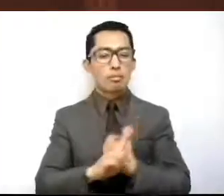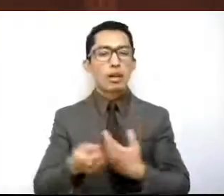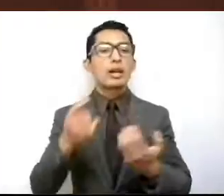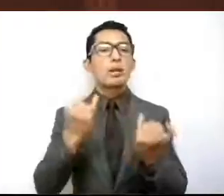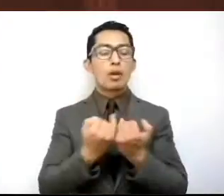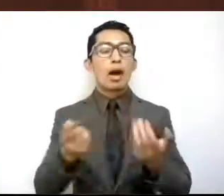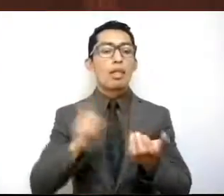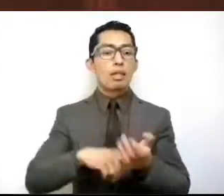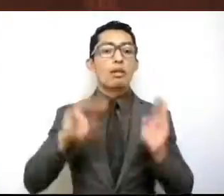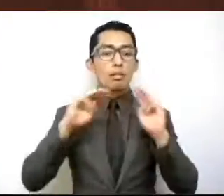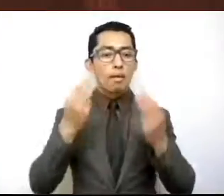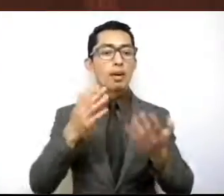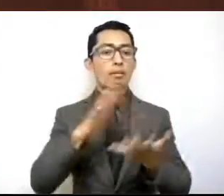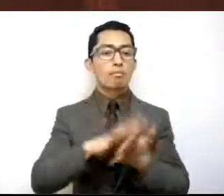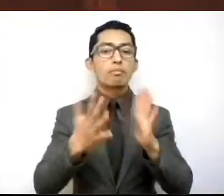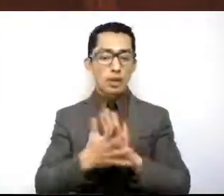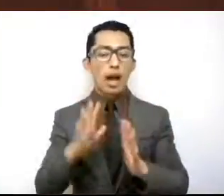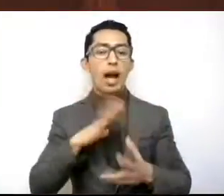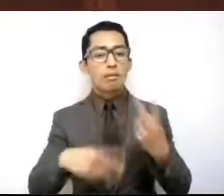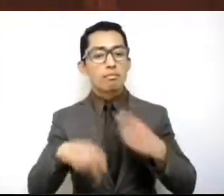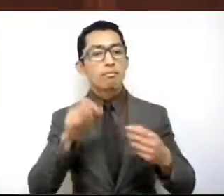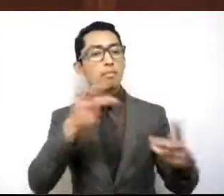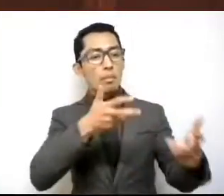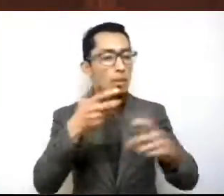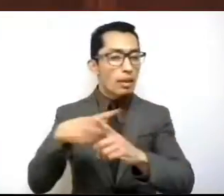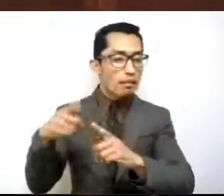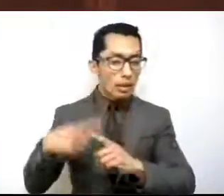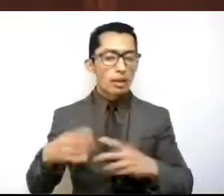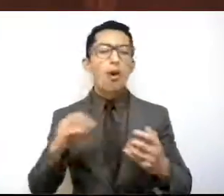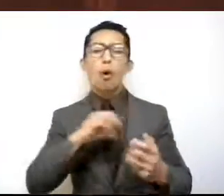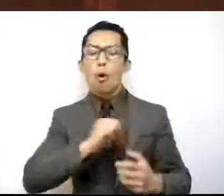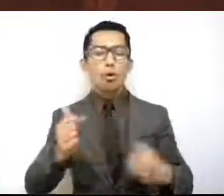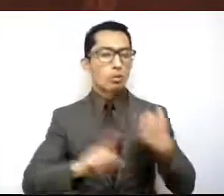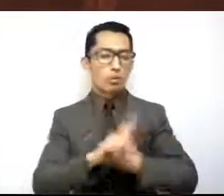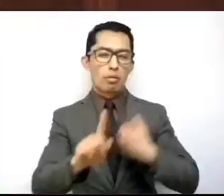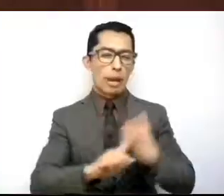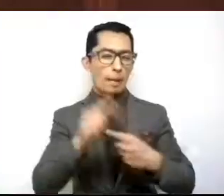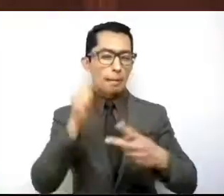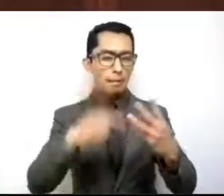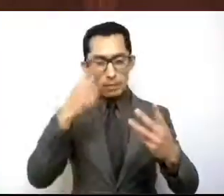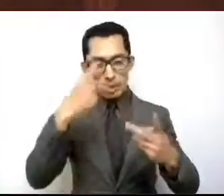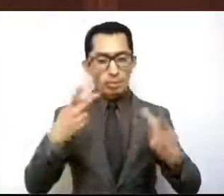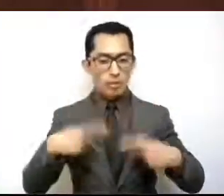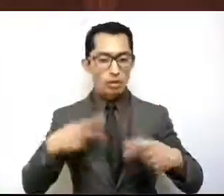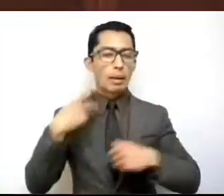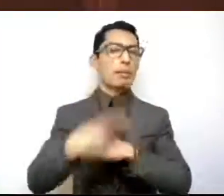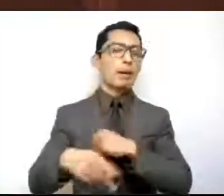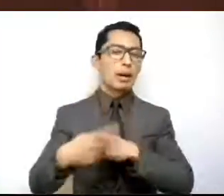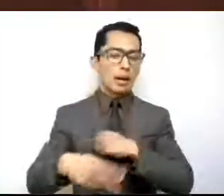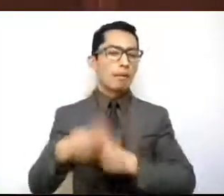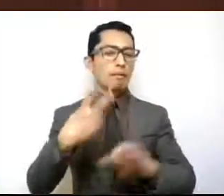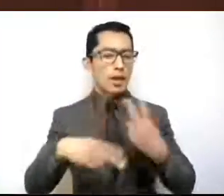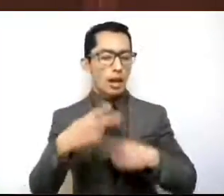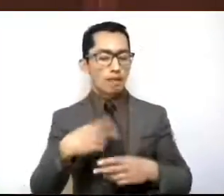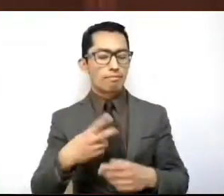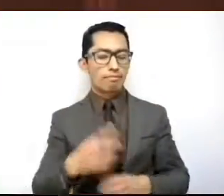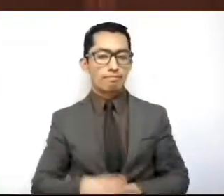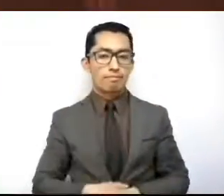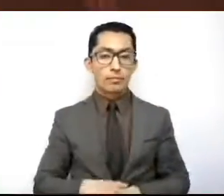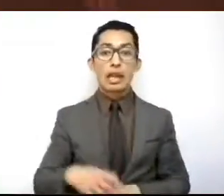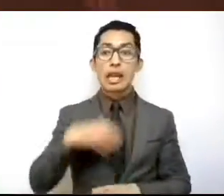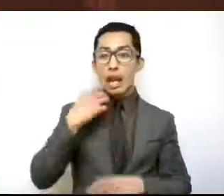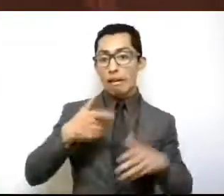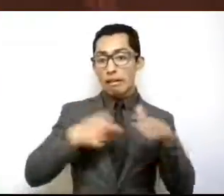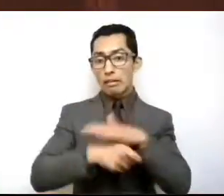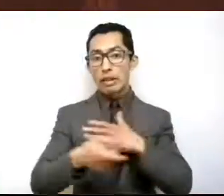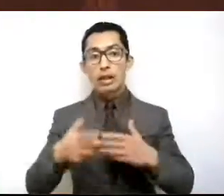delincuencia organizada, el terrorismo y otras amenazas a la seguridad humana. Para combatir la corrupción en todos